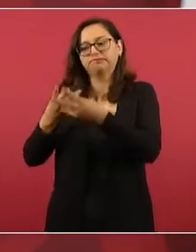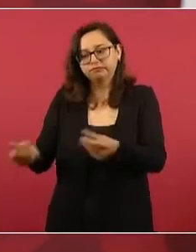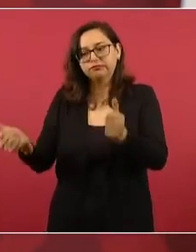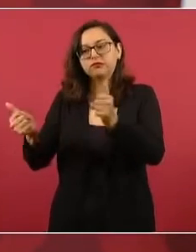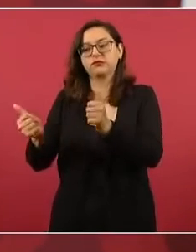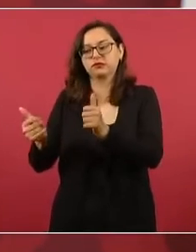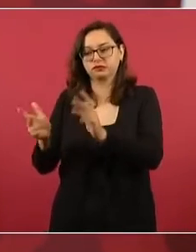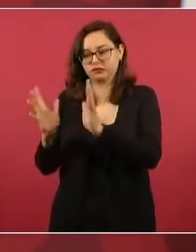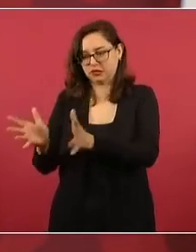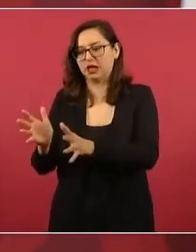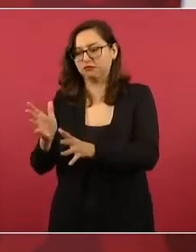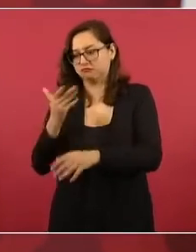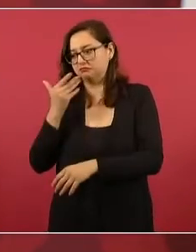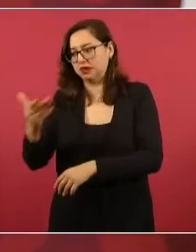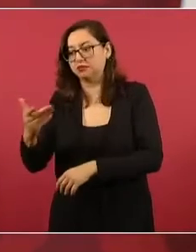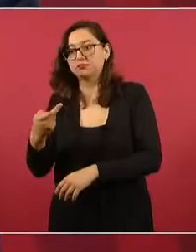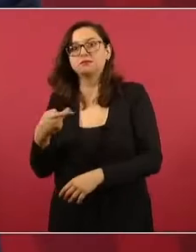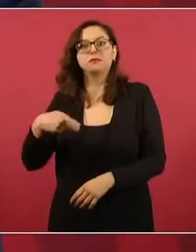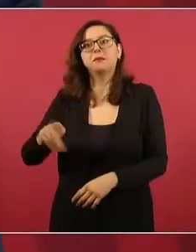van a actuar así?